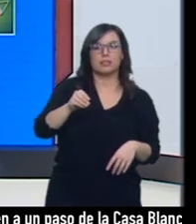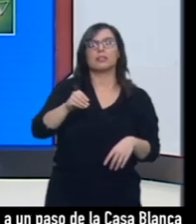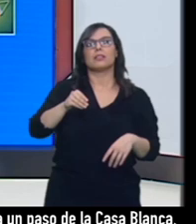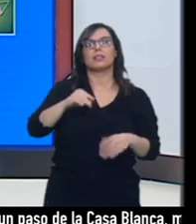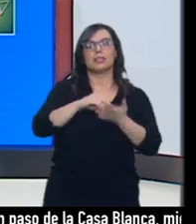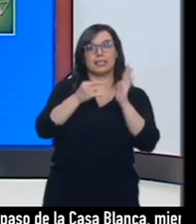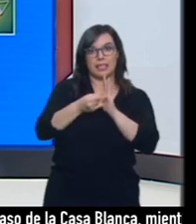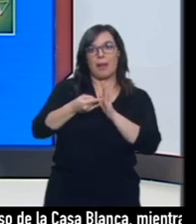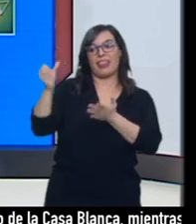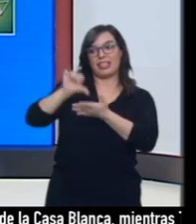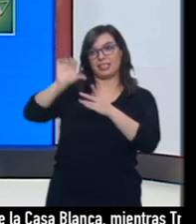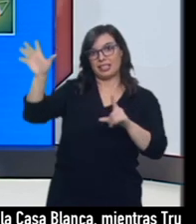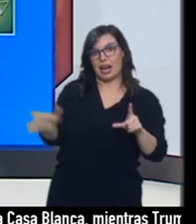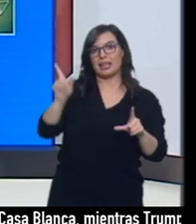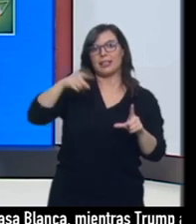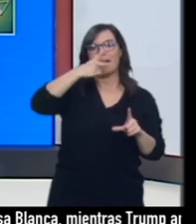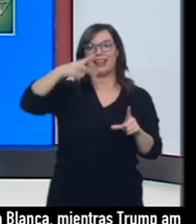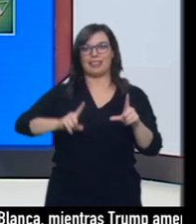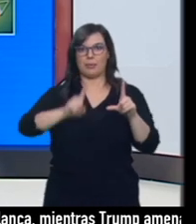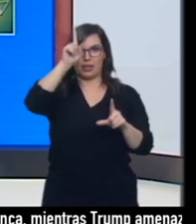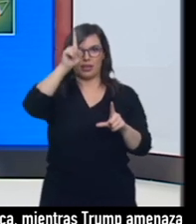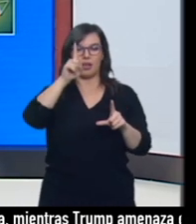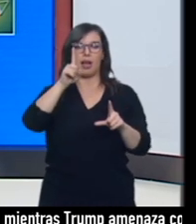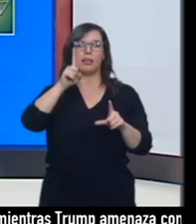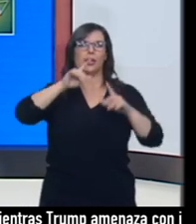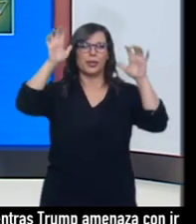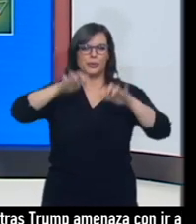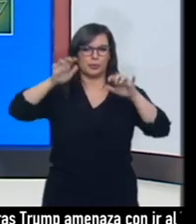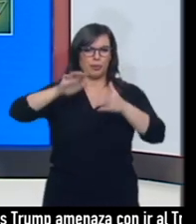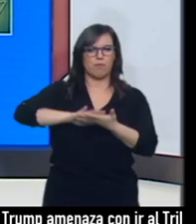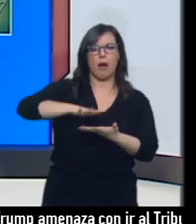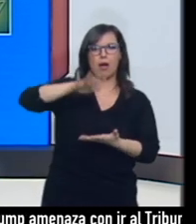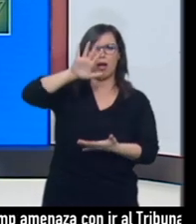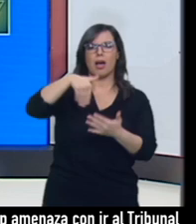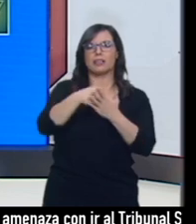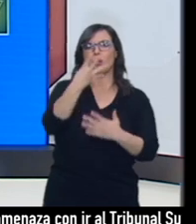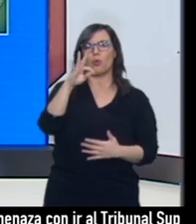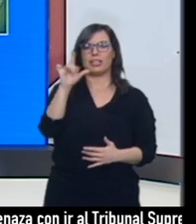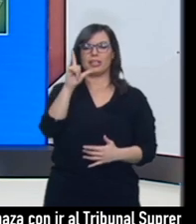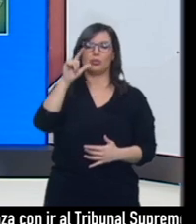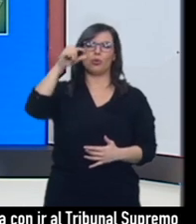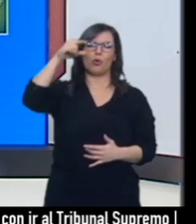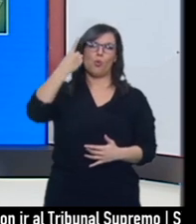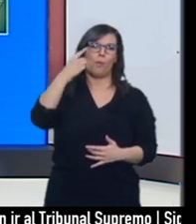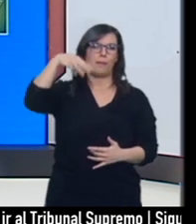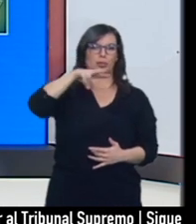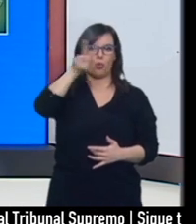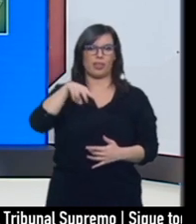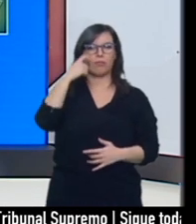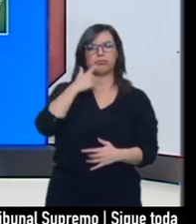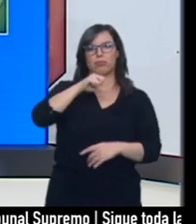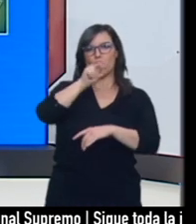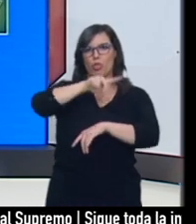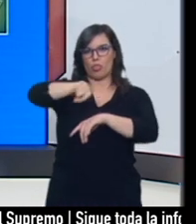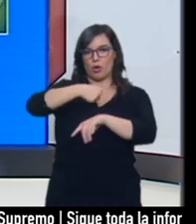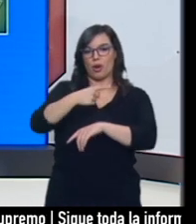sistema central y también de la cordillera cantábrica, con acumulaciones importantes, hasta 40 litros por metro cuadrado en 12 horas y las rachas de